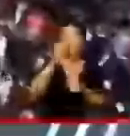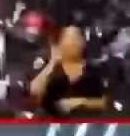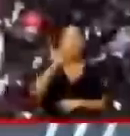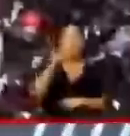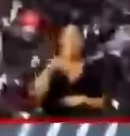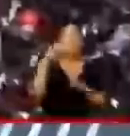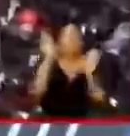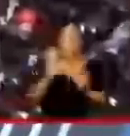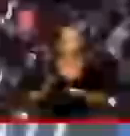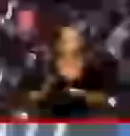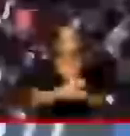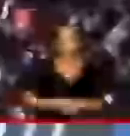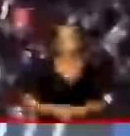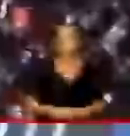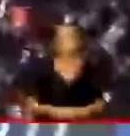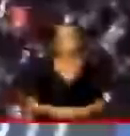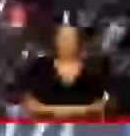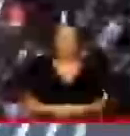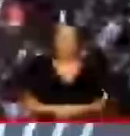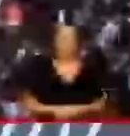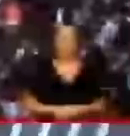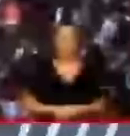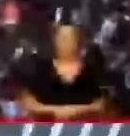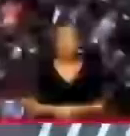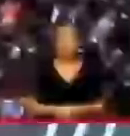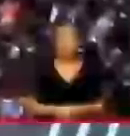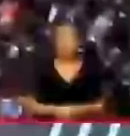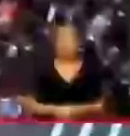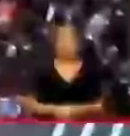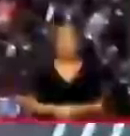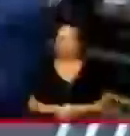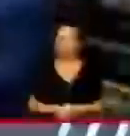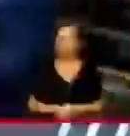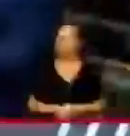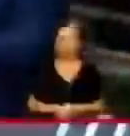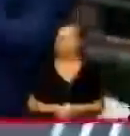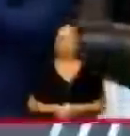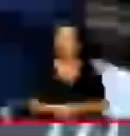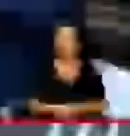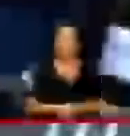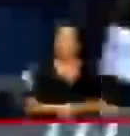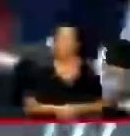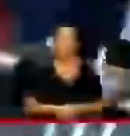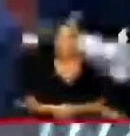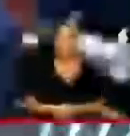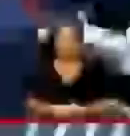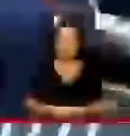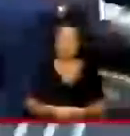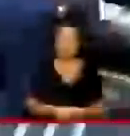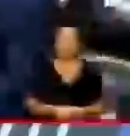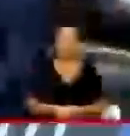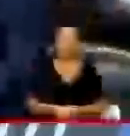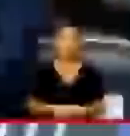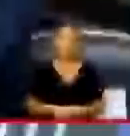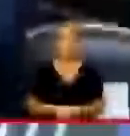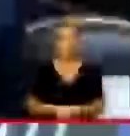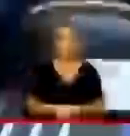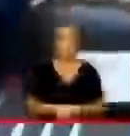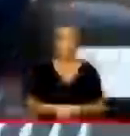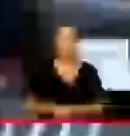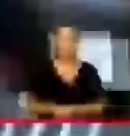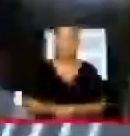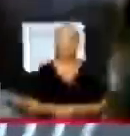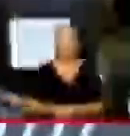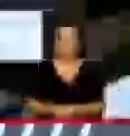FMI. Aparece Vudú con Mariotto, la organización Soberanos o Soberanex, no sé cómo se llama, también